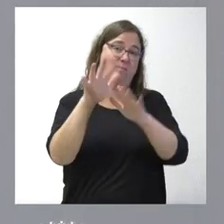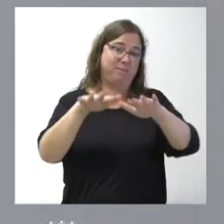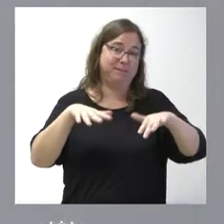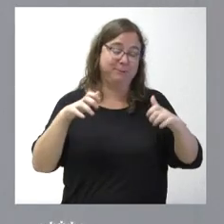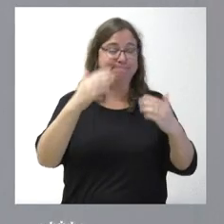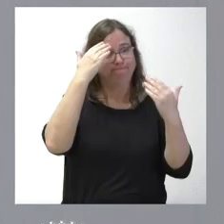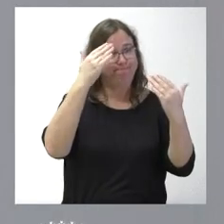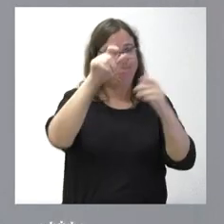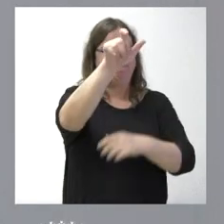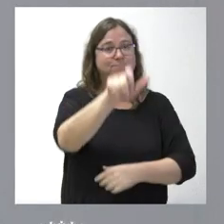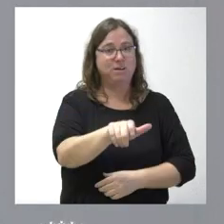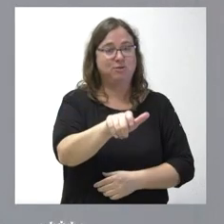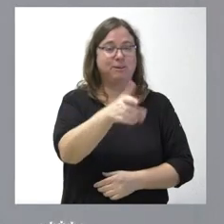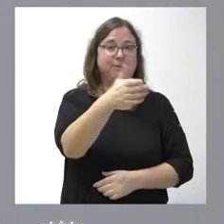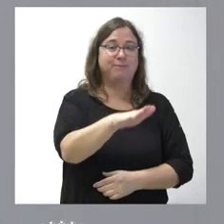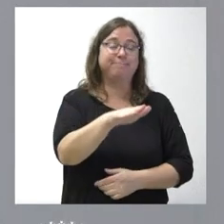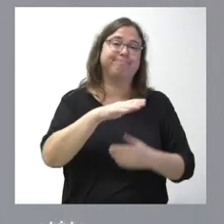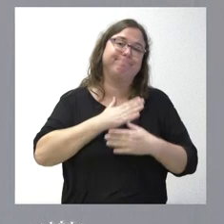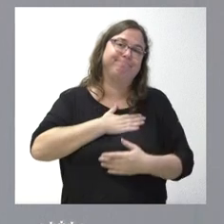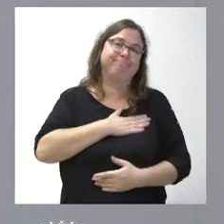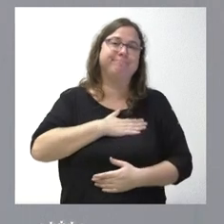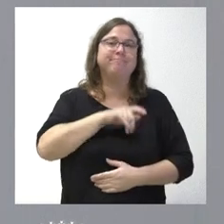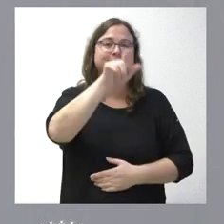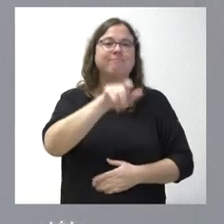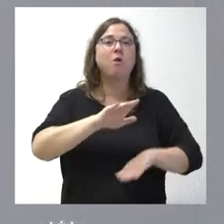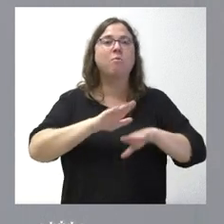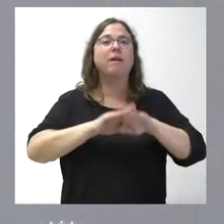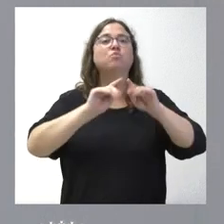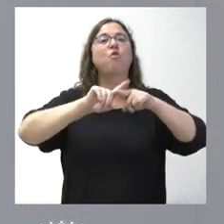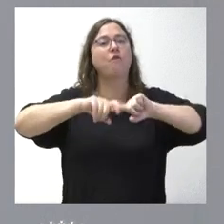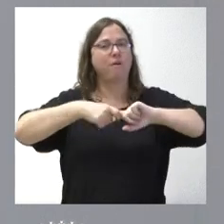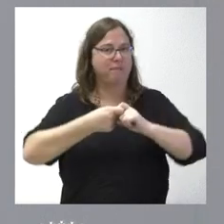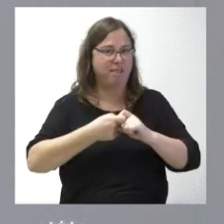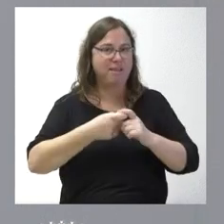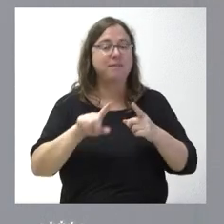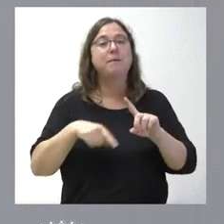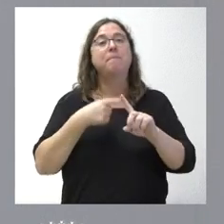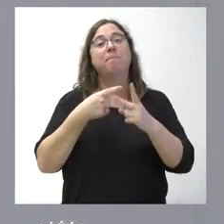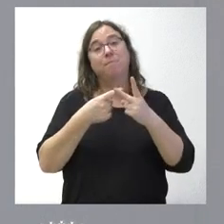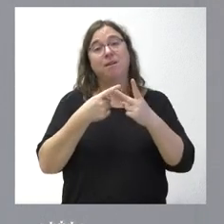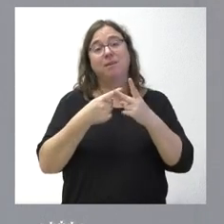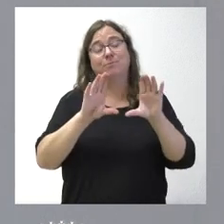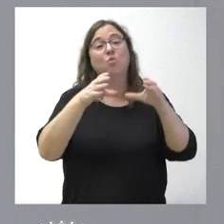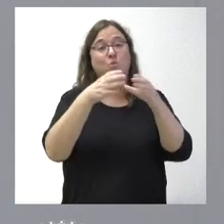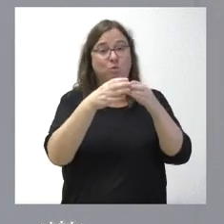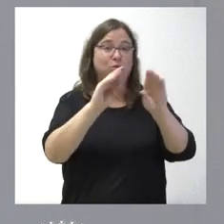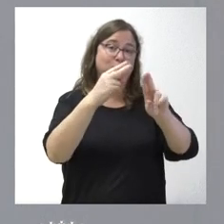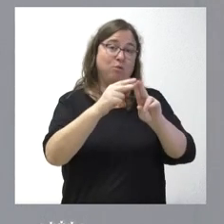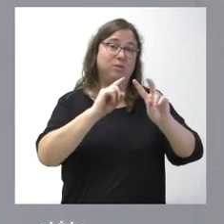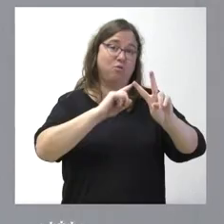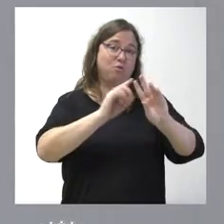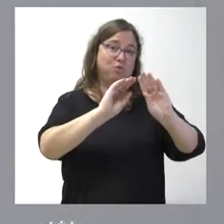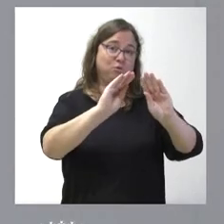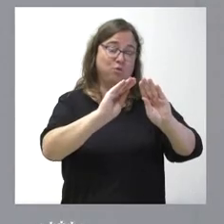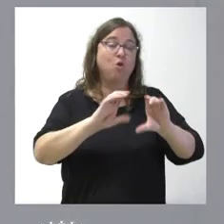persona y esta solidaridad hacia su familia y hacia su grupo parlamentario el grupo